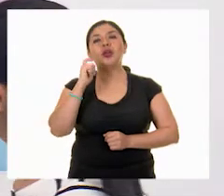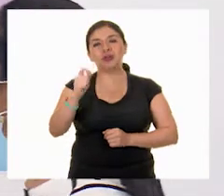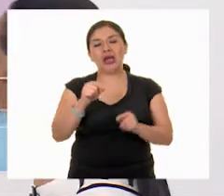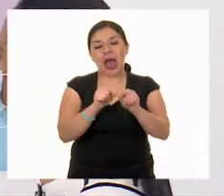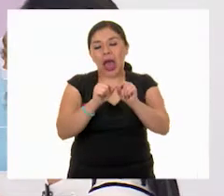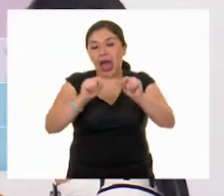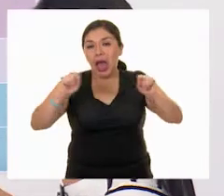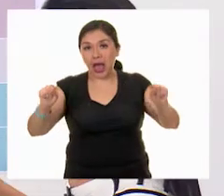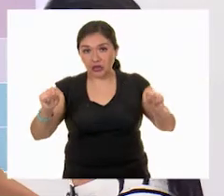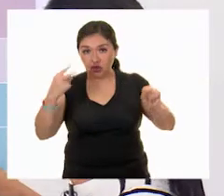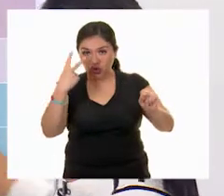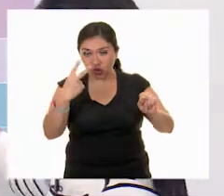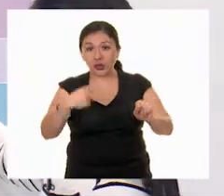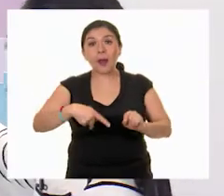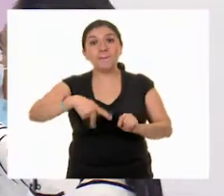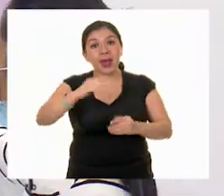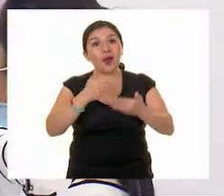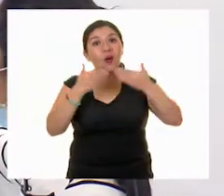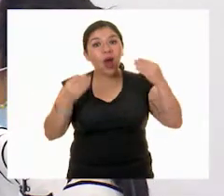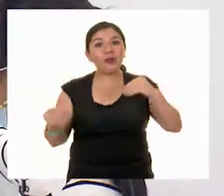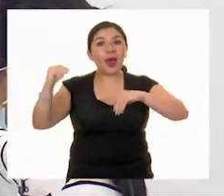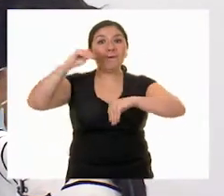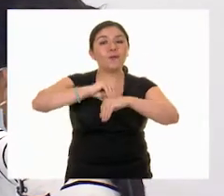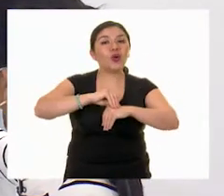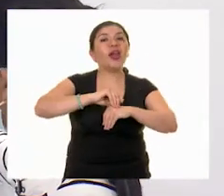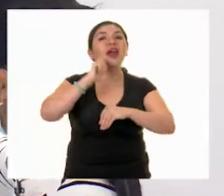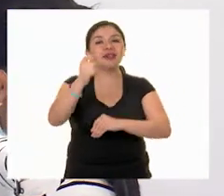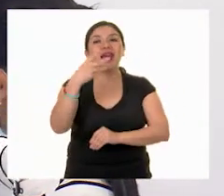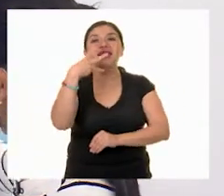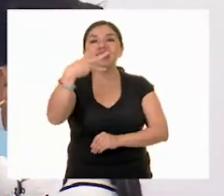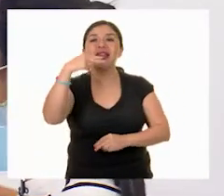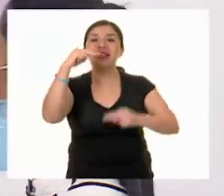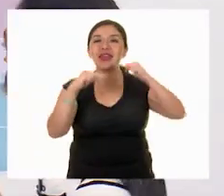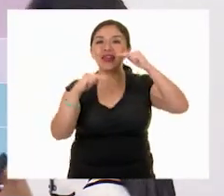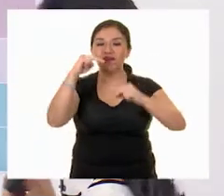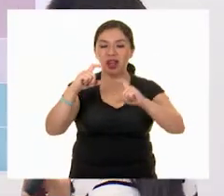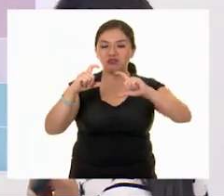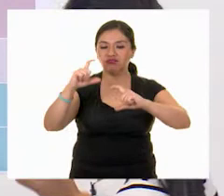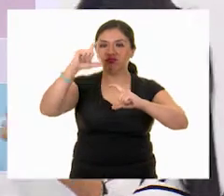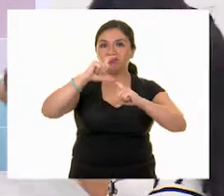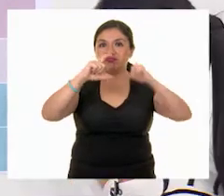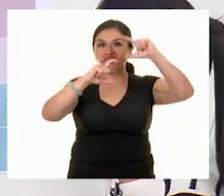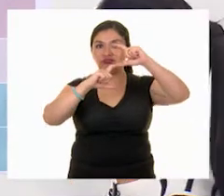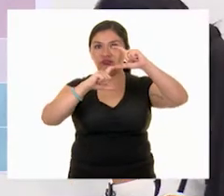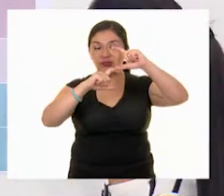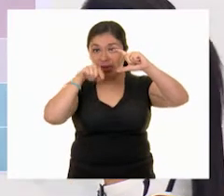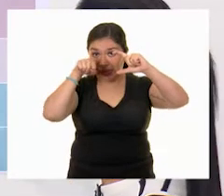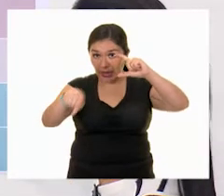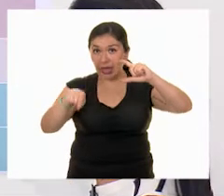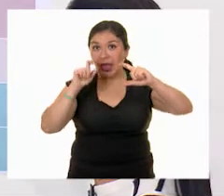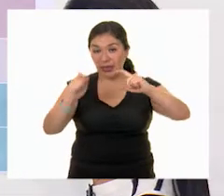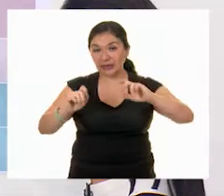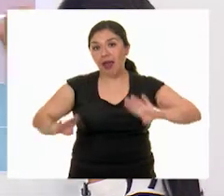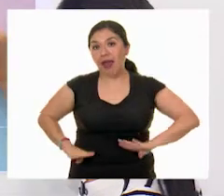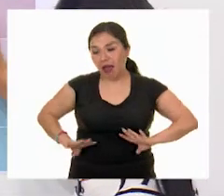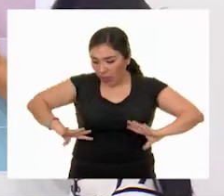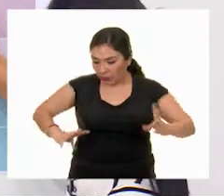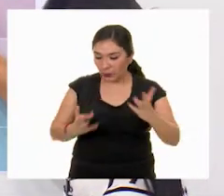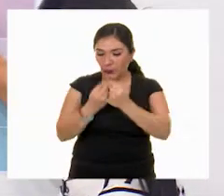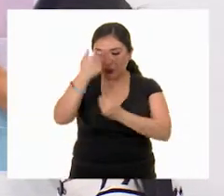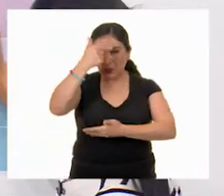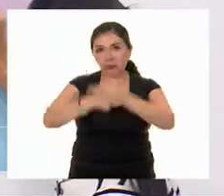o ancho, pero ahora le aumentamos un nivel, ahora son 3. 3. Por lo tanto, los cubos son